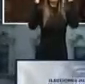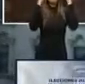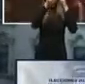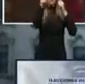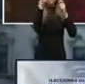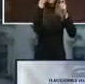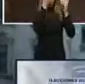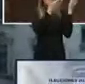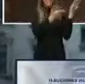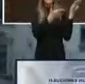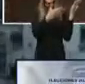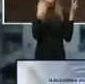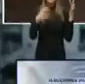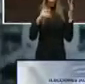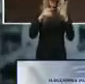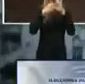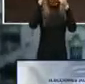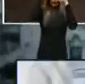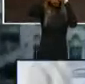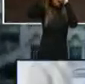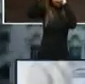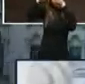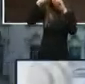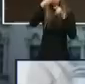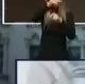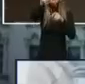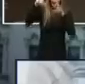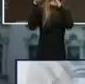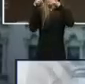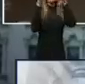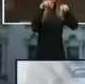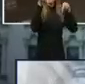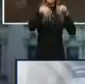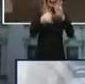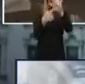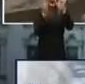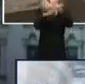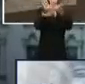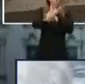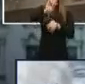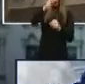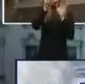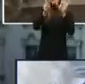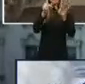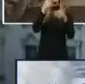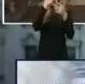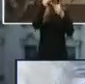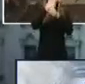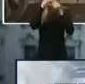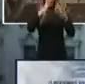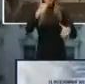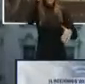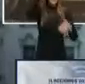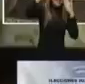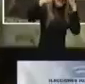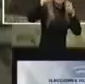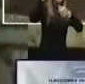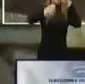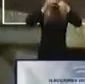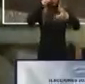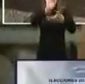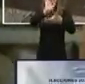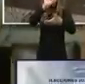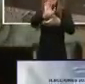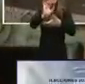imágenes exclusivas acá en la pantalla de Noti7, algunos guatemaltecos saludando, algunos en sus vehículos, otros cruzando